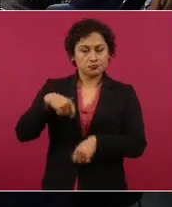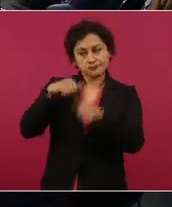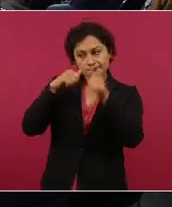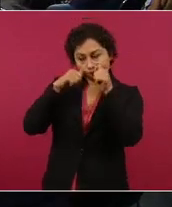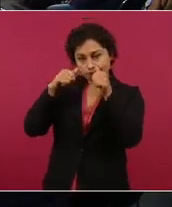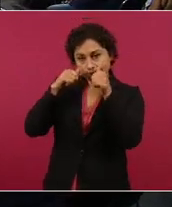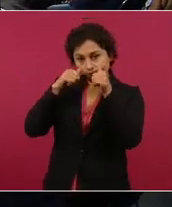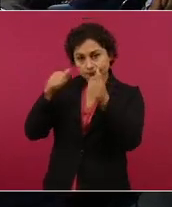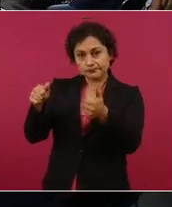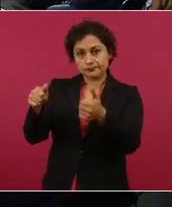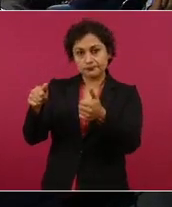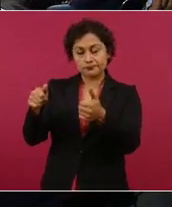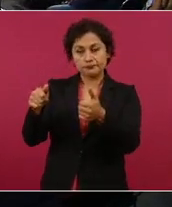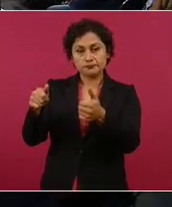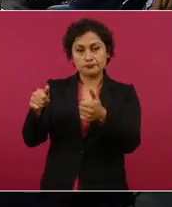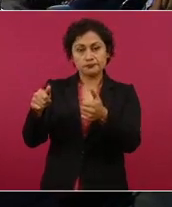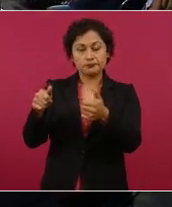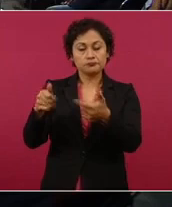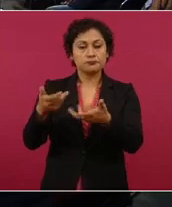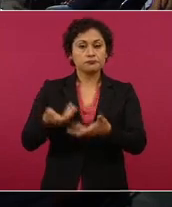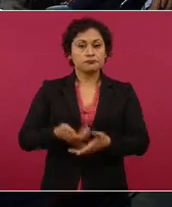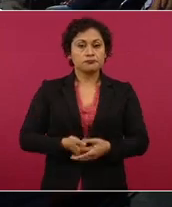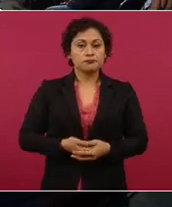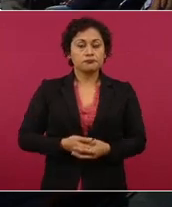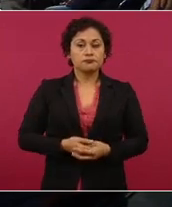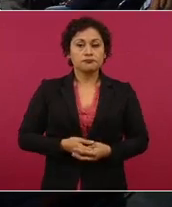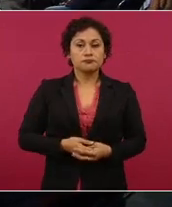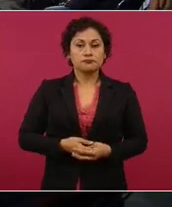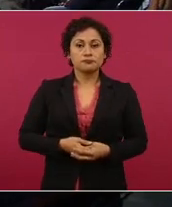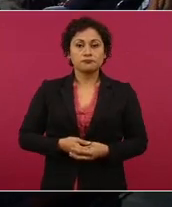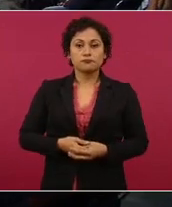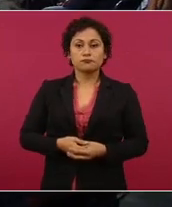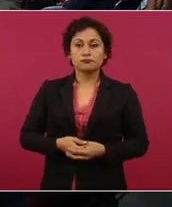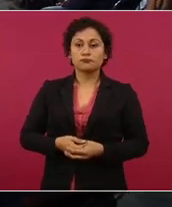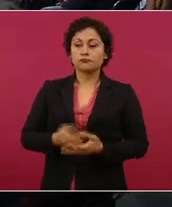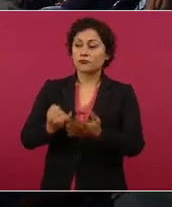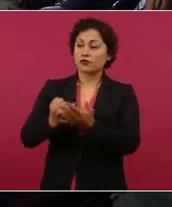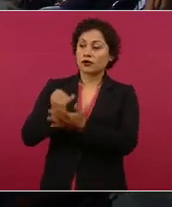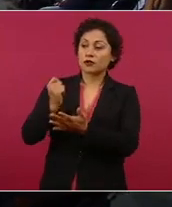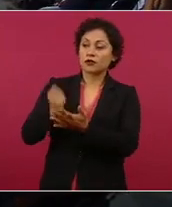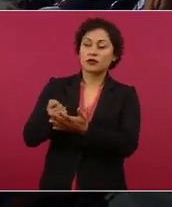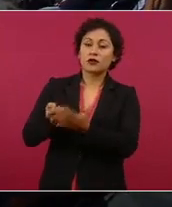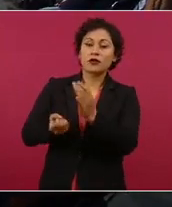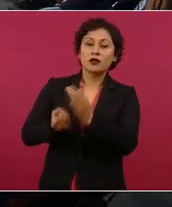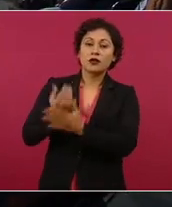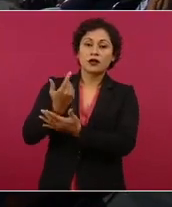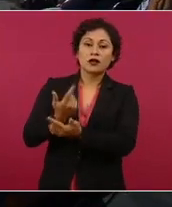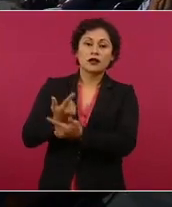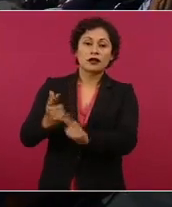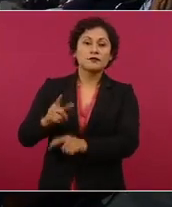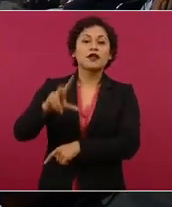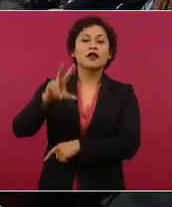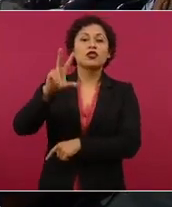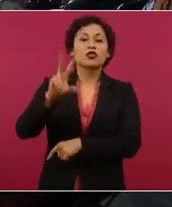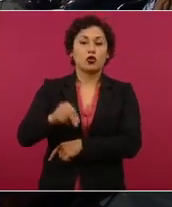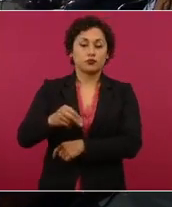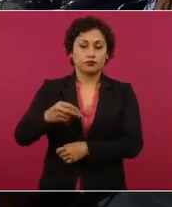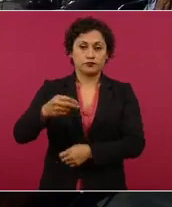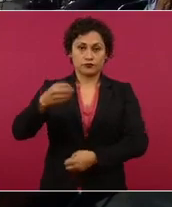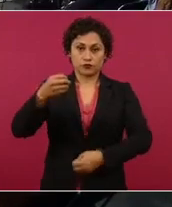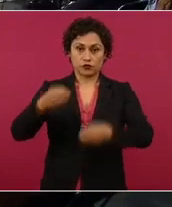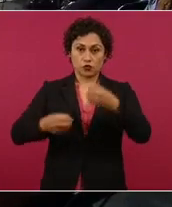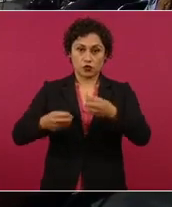no se le dio la libertad ni el juez ni